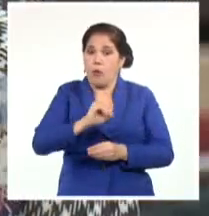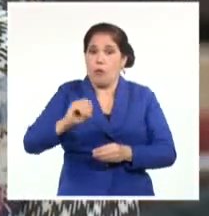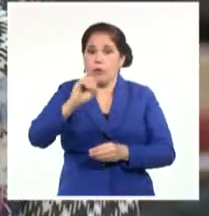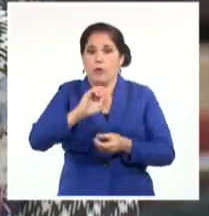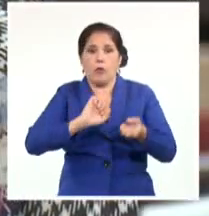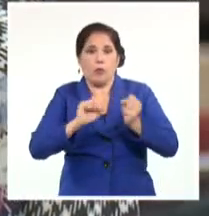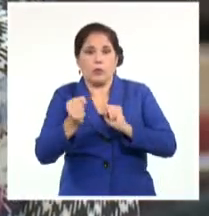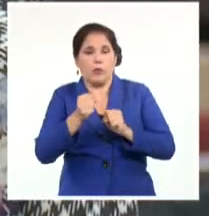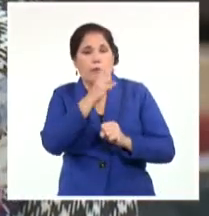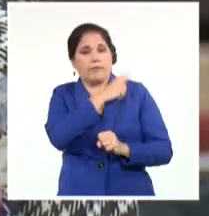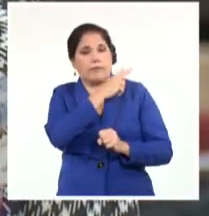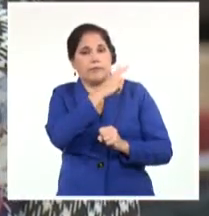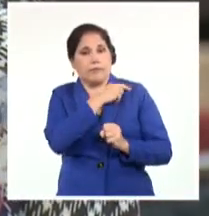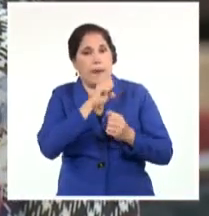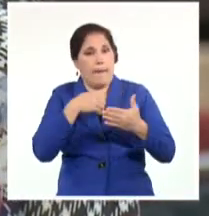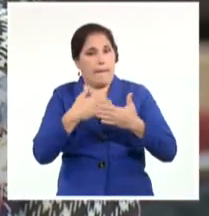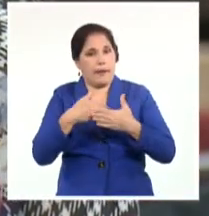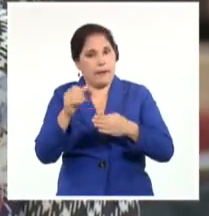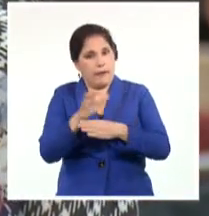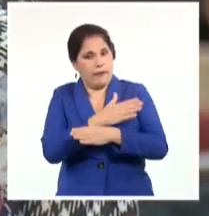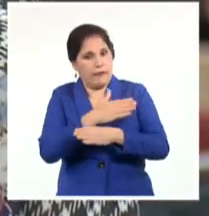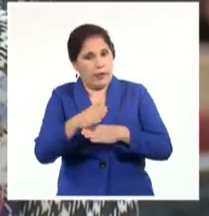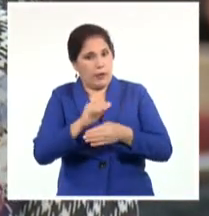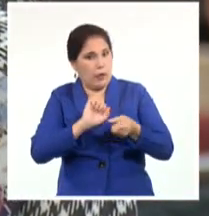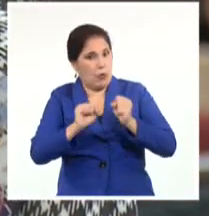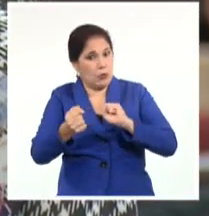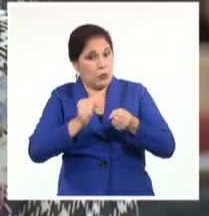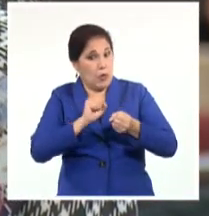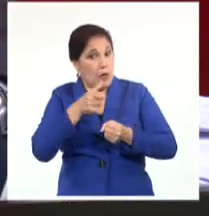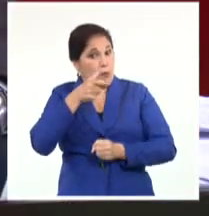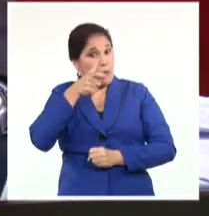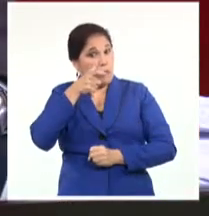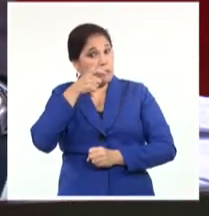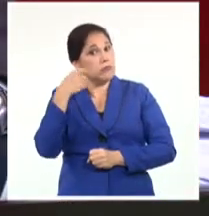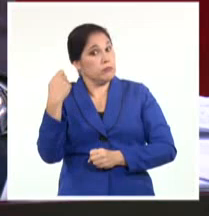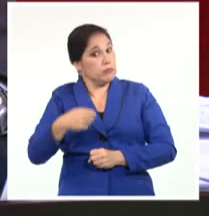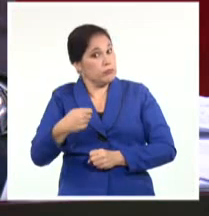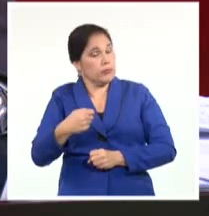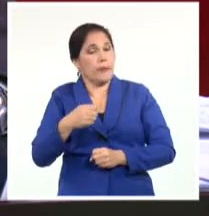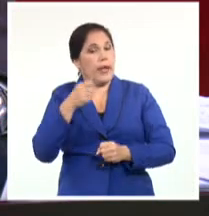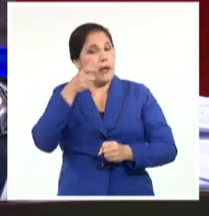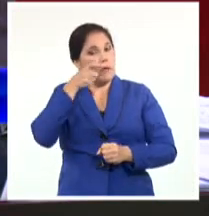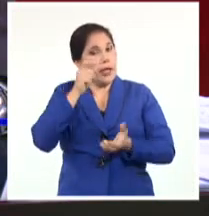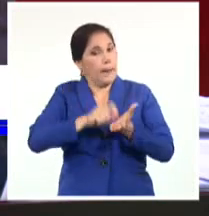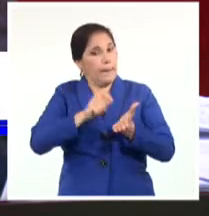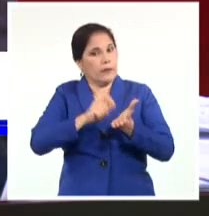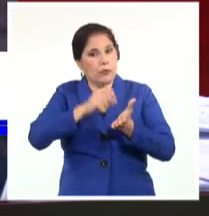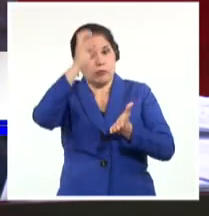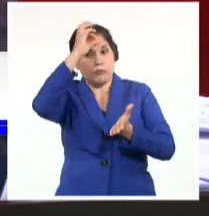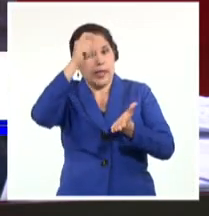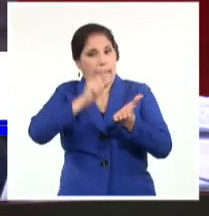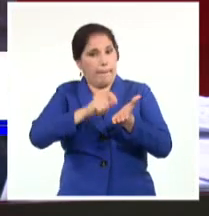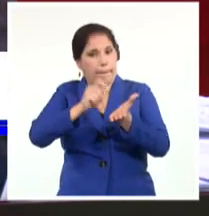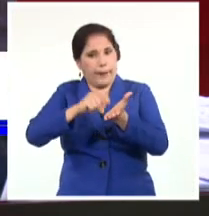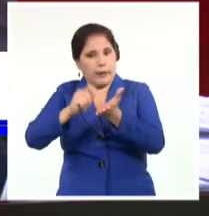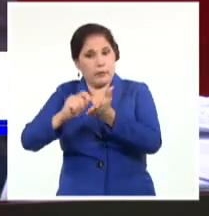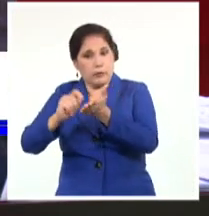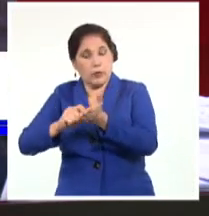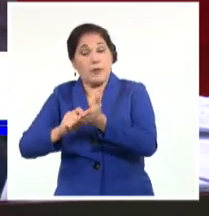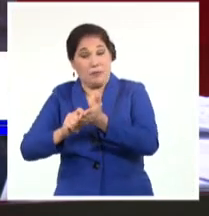a las direcciones empresariales. La Contraloría puede hacer muchas inspecciones, puede señalar